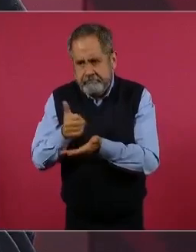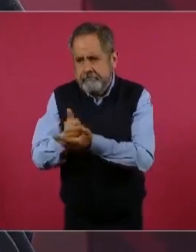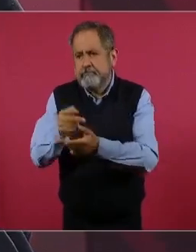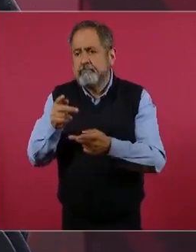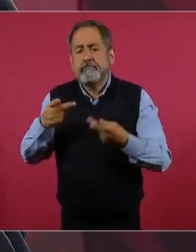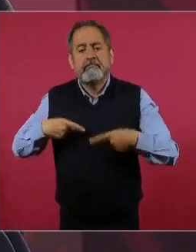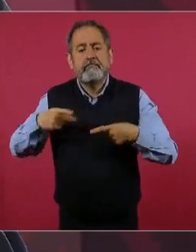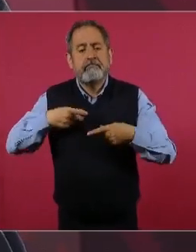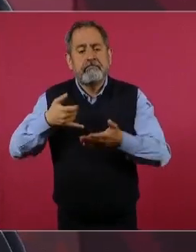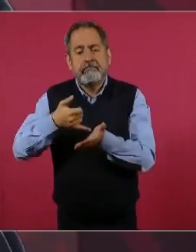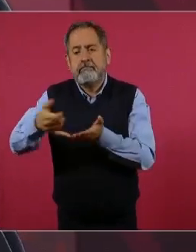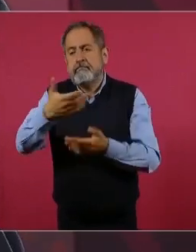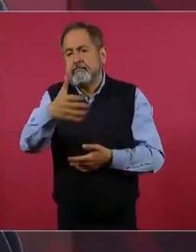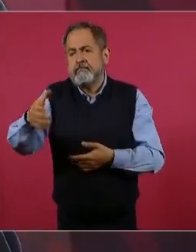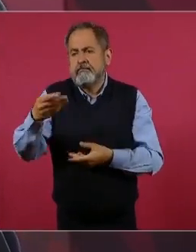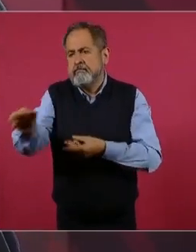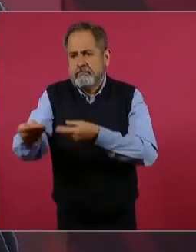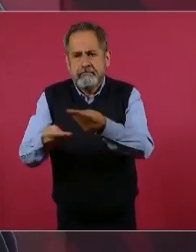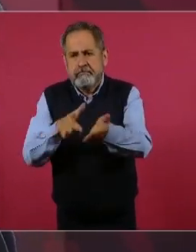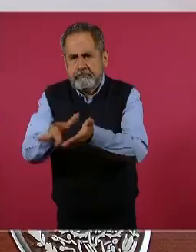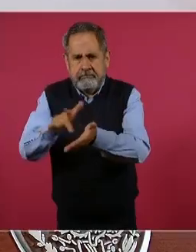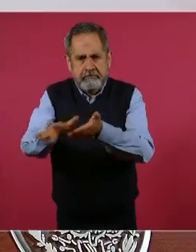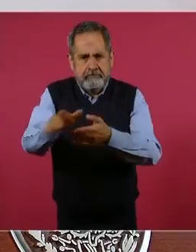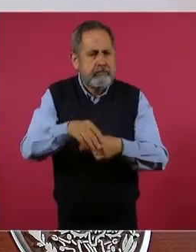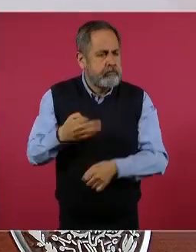a los productores, nosotros lo estamos haciendo,